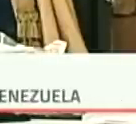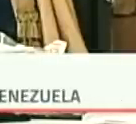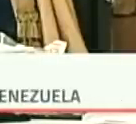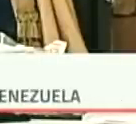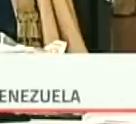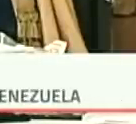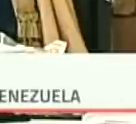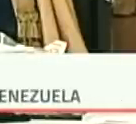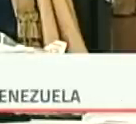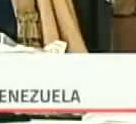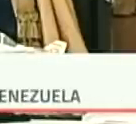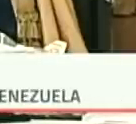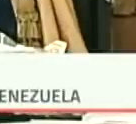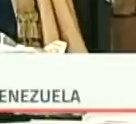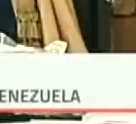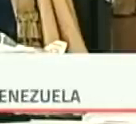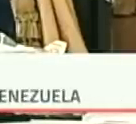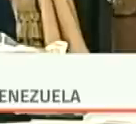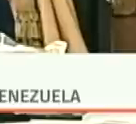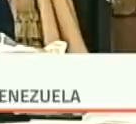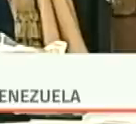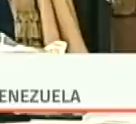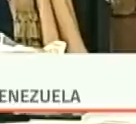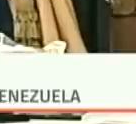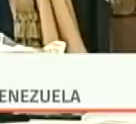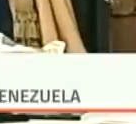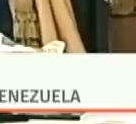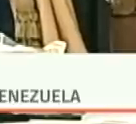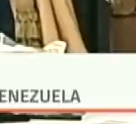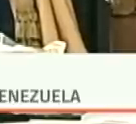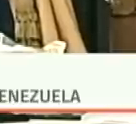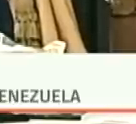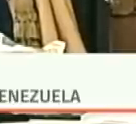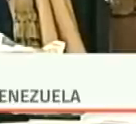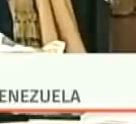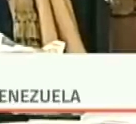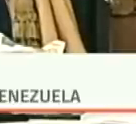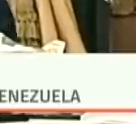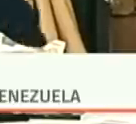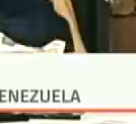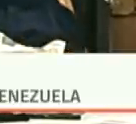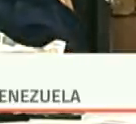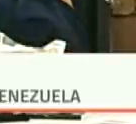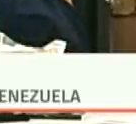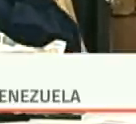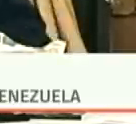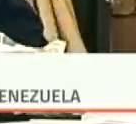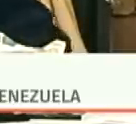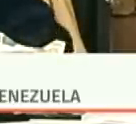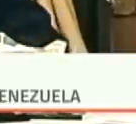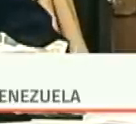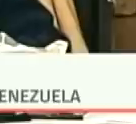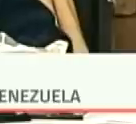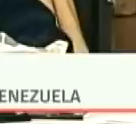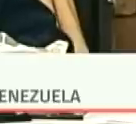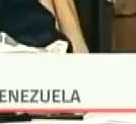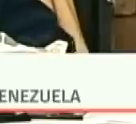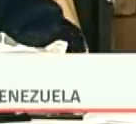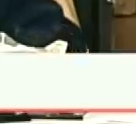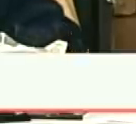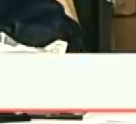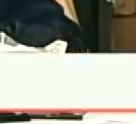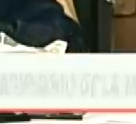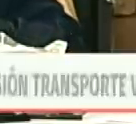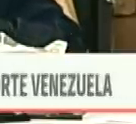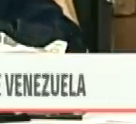esté allí apuntalando un proceso sostenido de construcción con